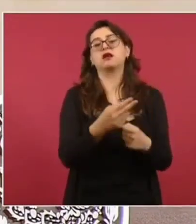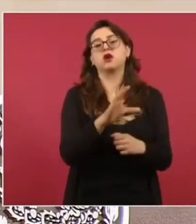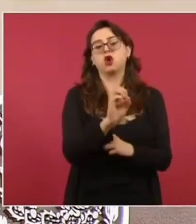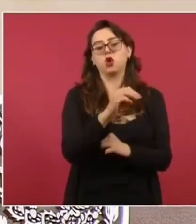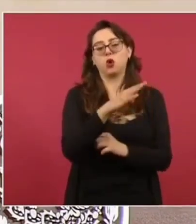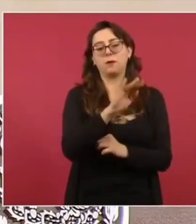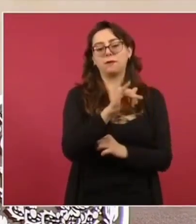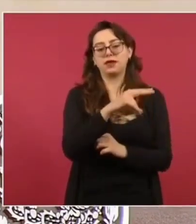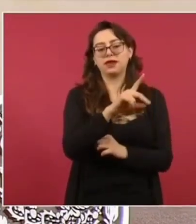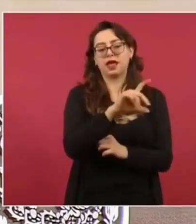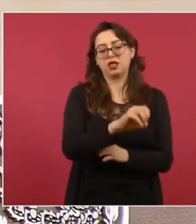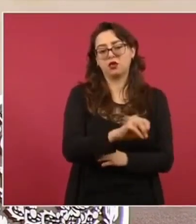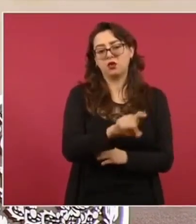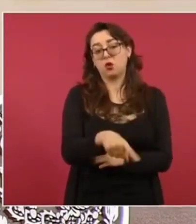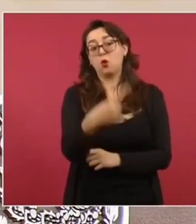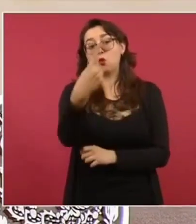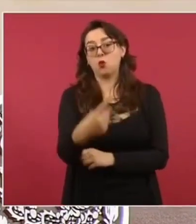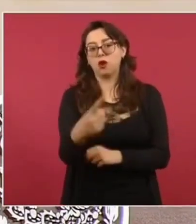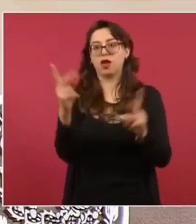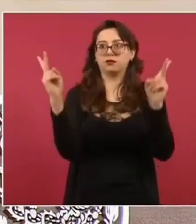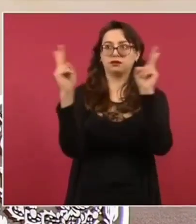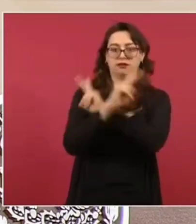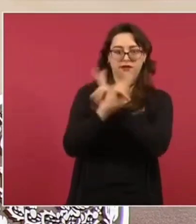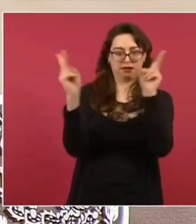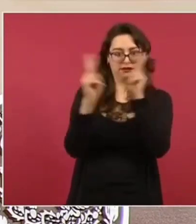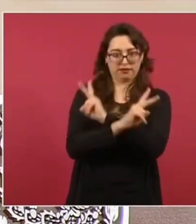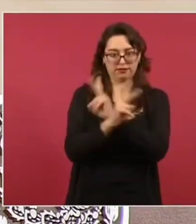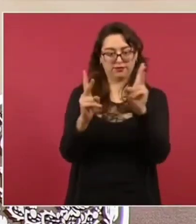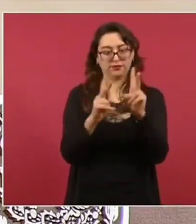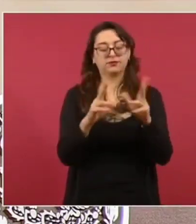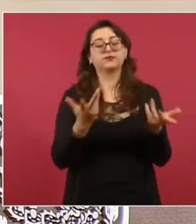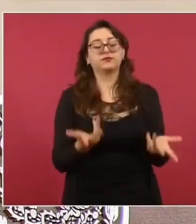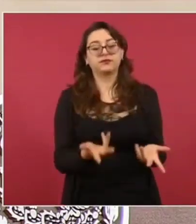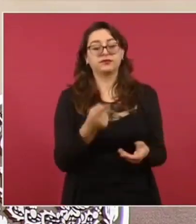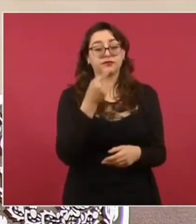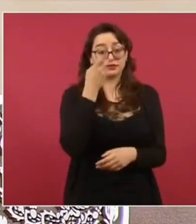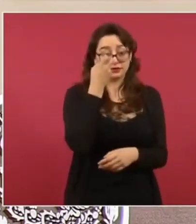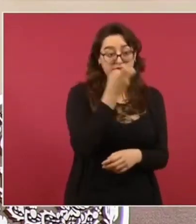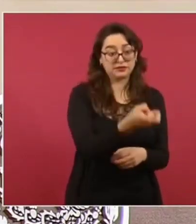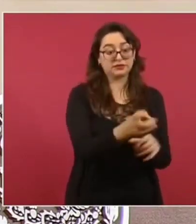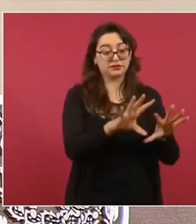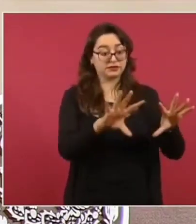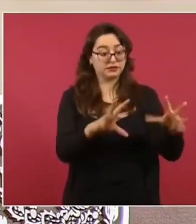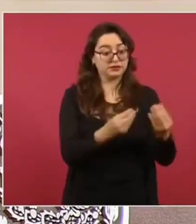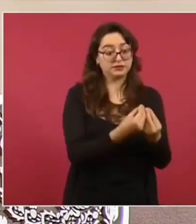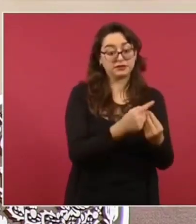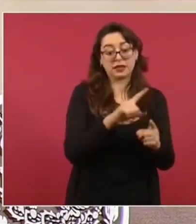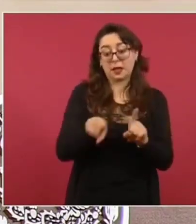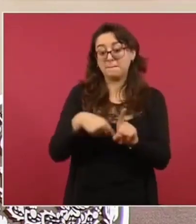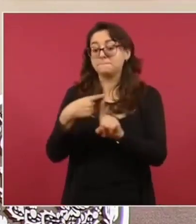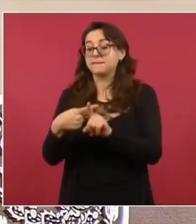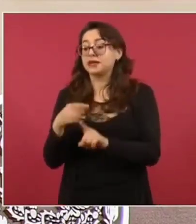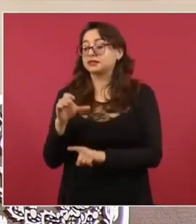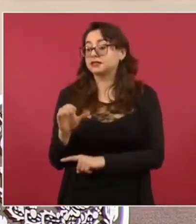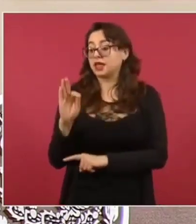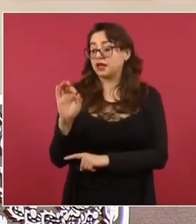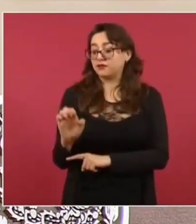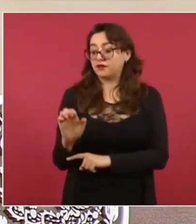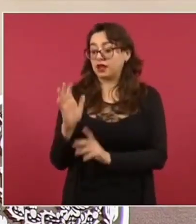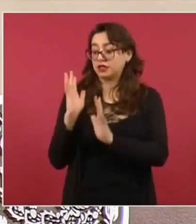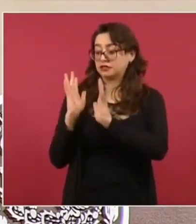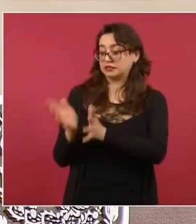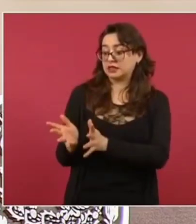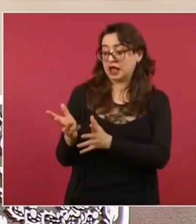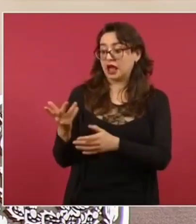8.5 gigas se suman a los 44 que tiene la Comisión Federal de Electricidad hoy